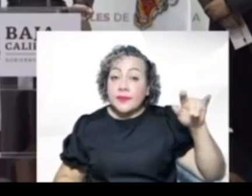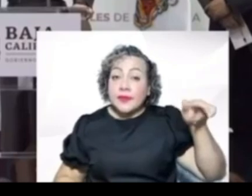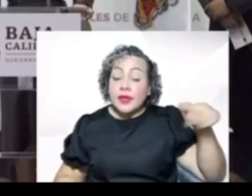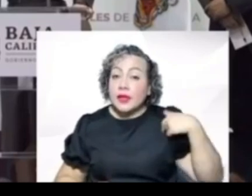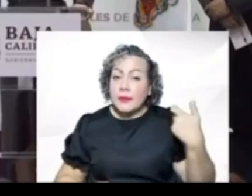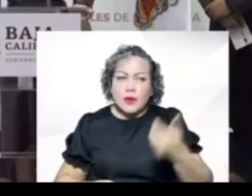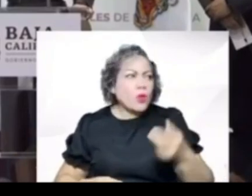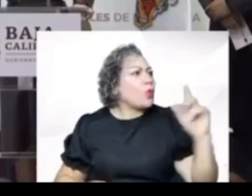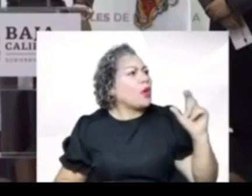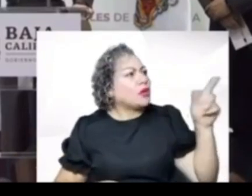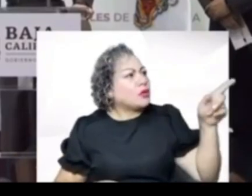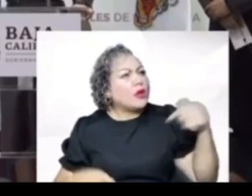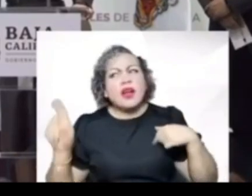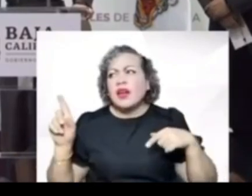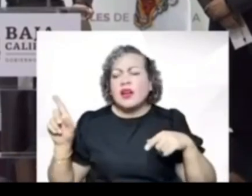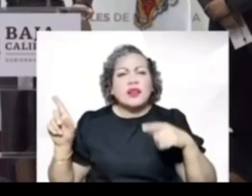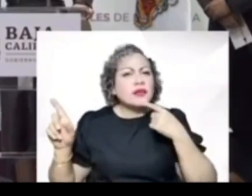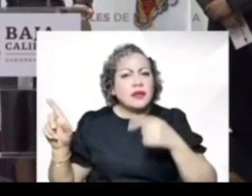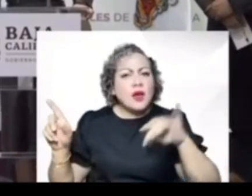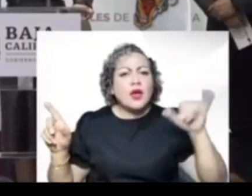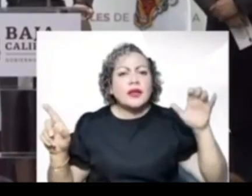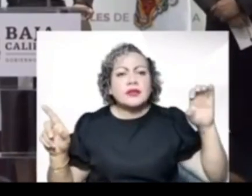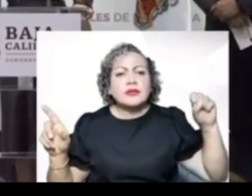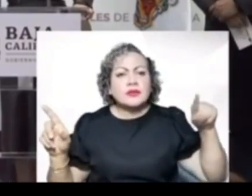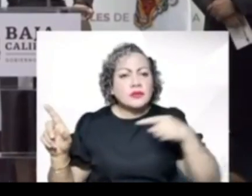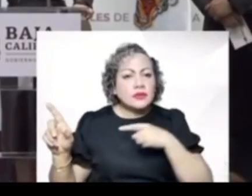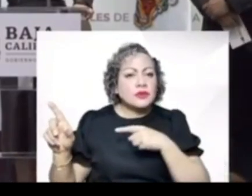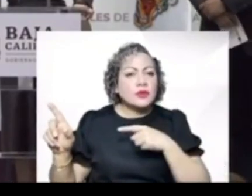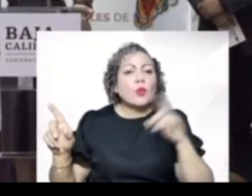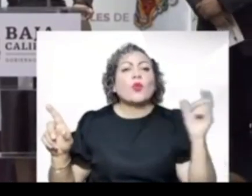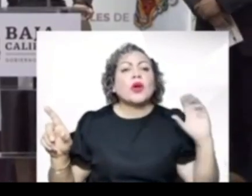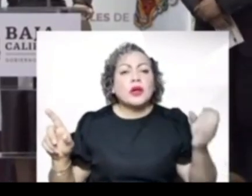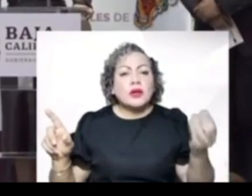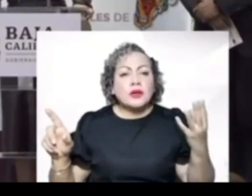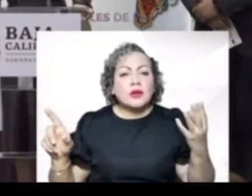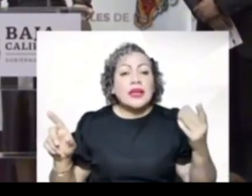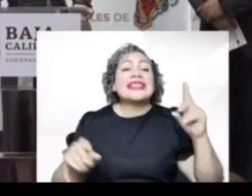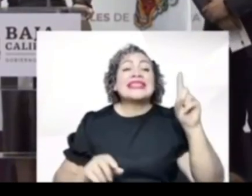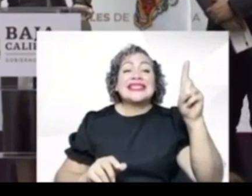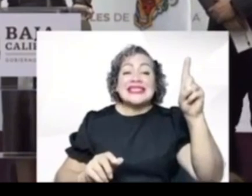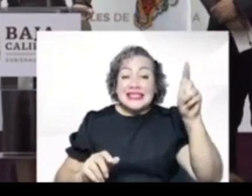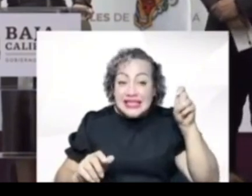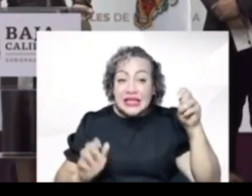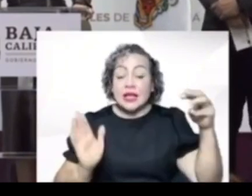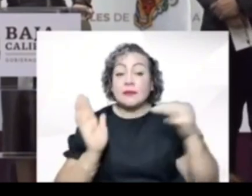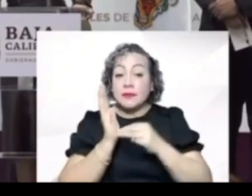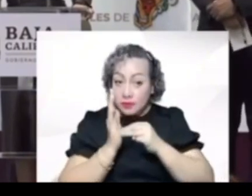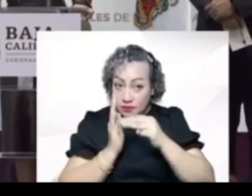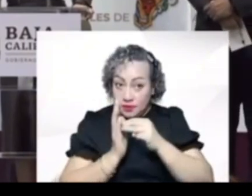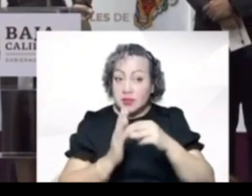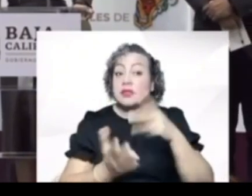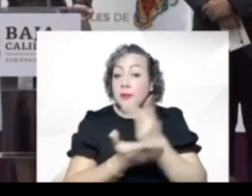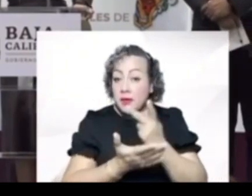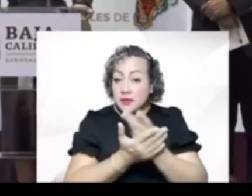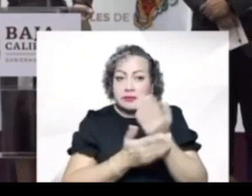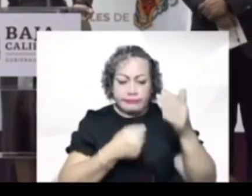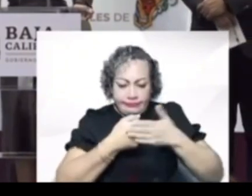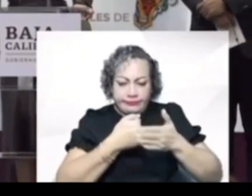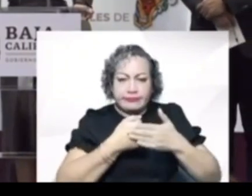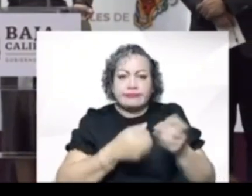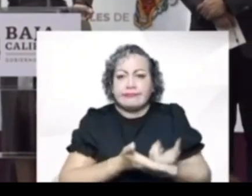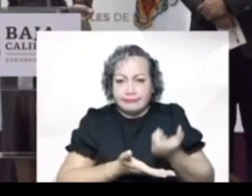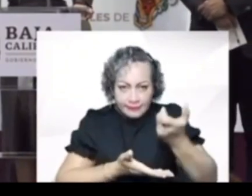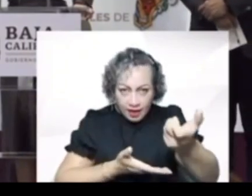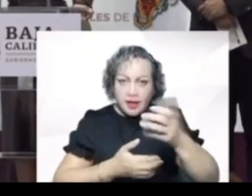ahorita Jesús. 107 millones. ¿Cuánto? 100 millones de pesos. 100 millones de pesos en los próximos días. Hemos